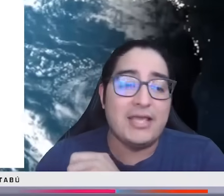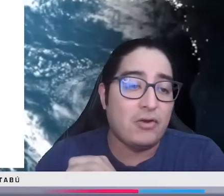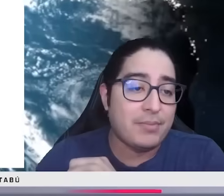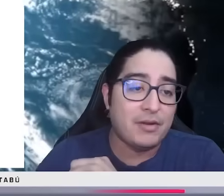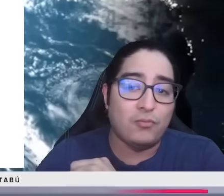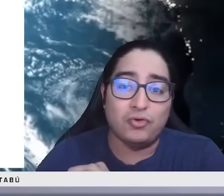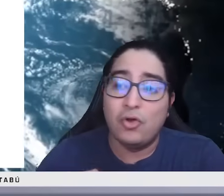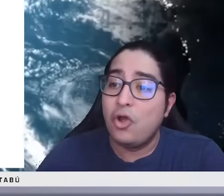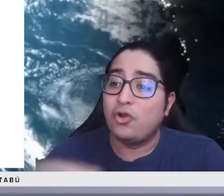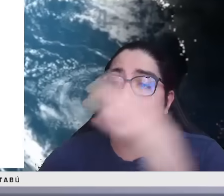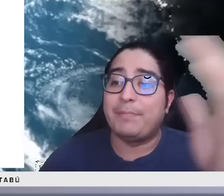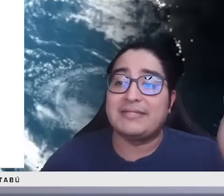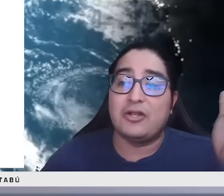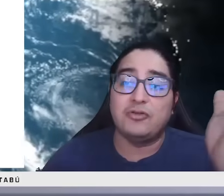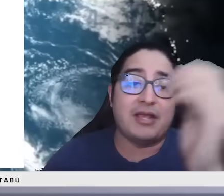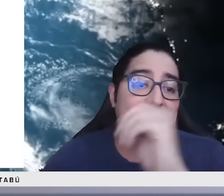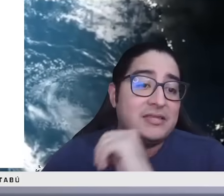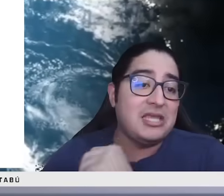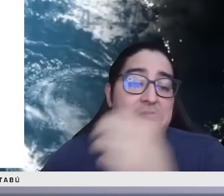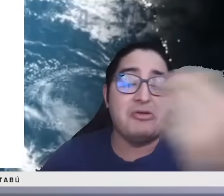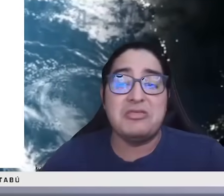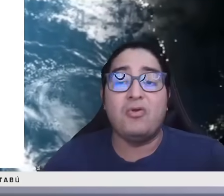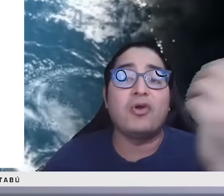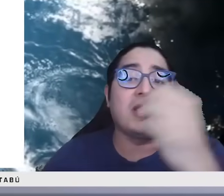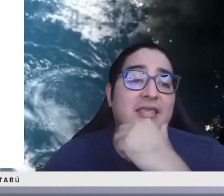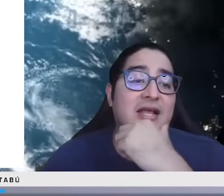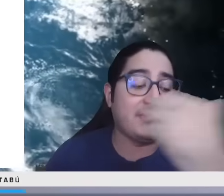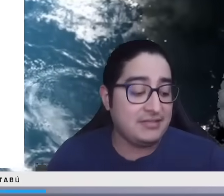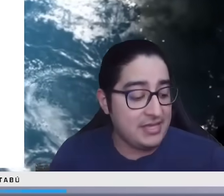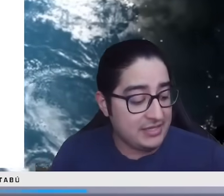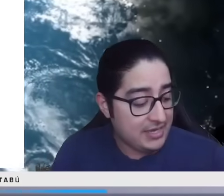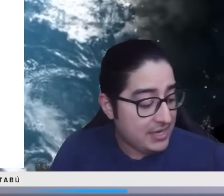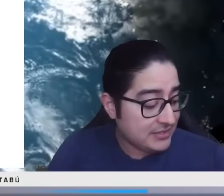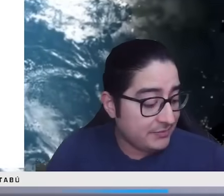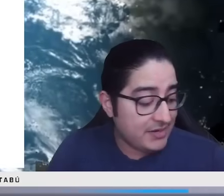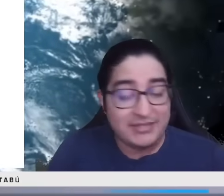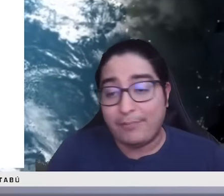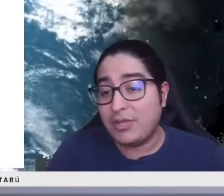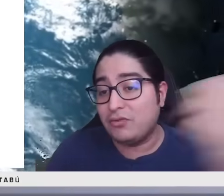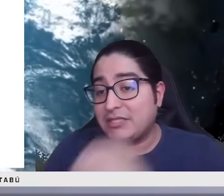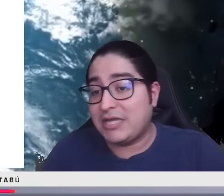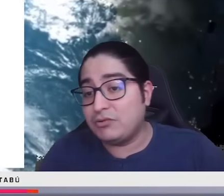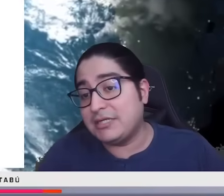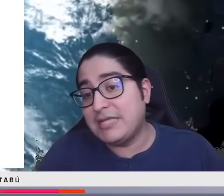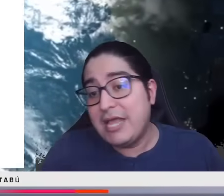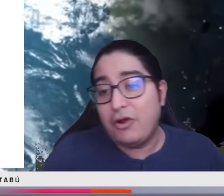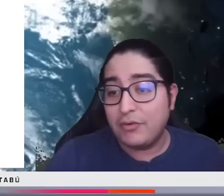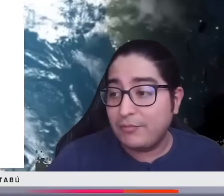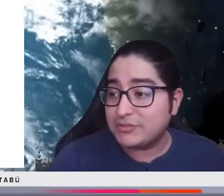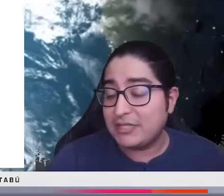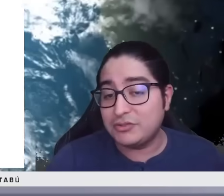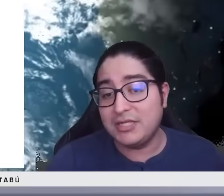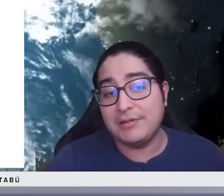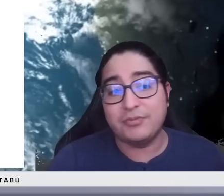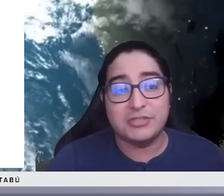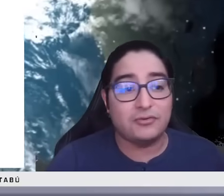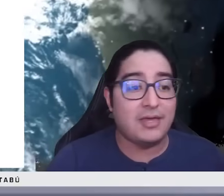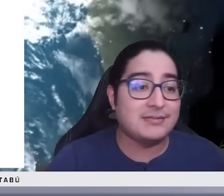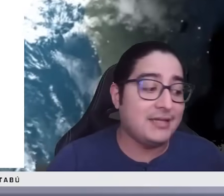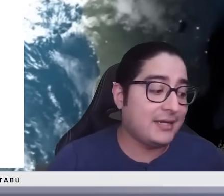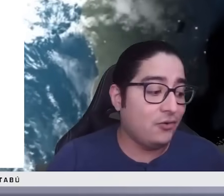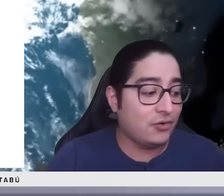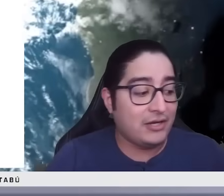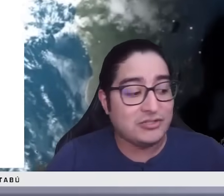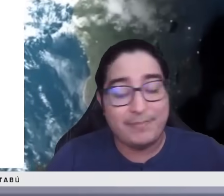las que se atendieron en primer mundo. Los empresarios, no me dejas mentir, pero no hay ninguno que critique al presidente, simplemente apoyando las causas. Luego vimos que la Xochitl Gálvez, por